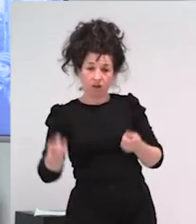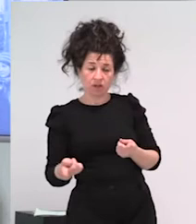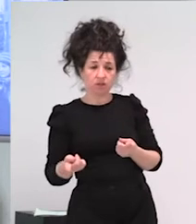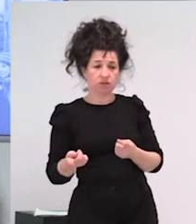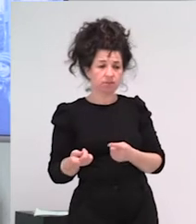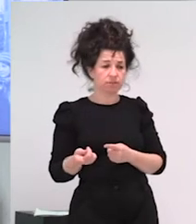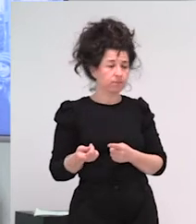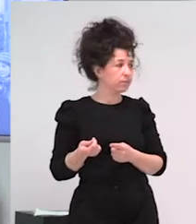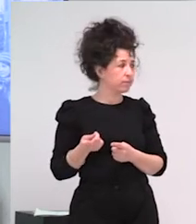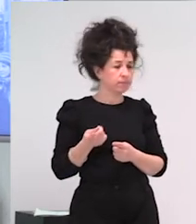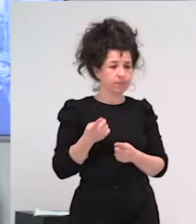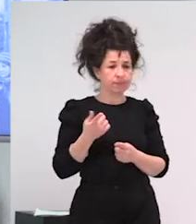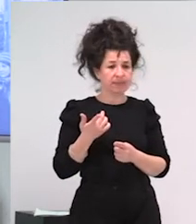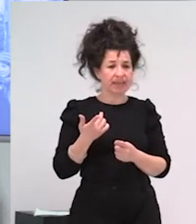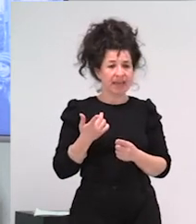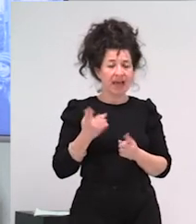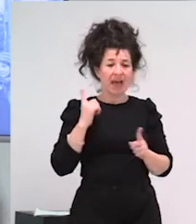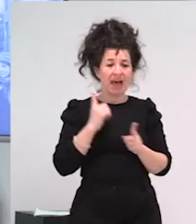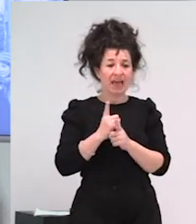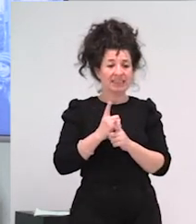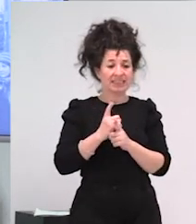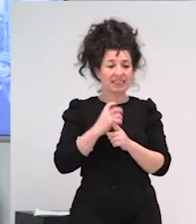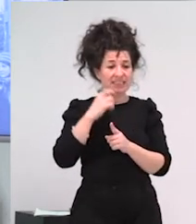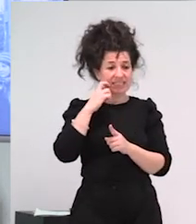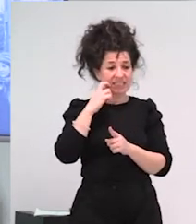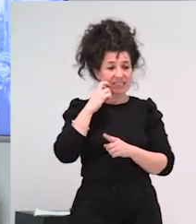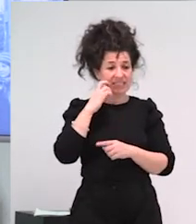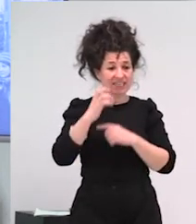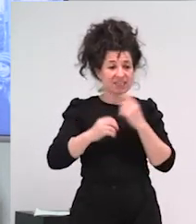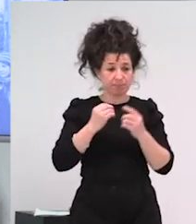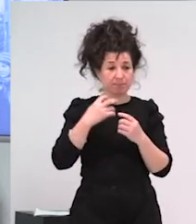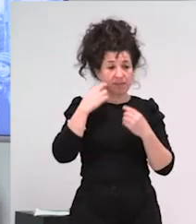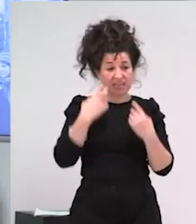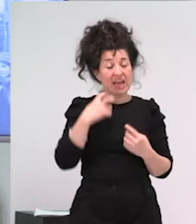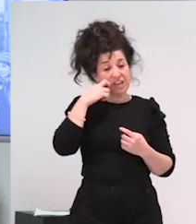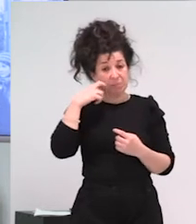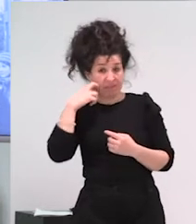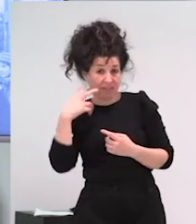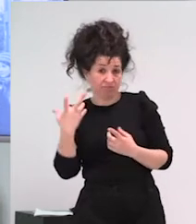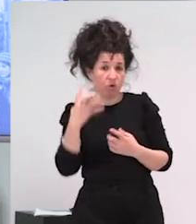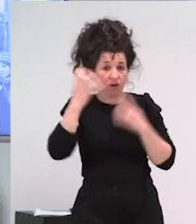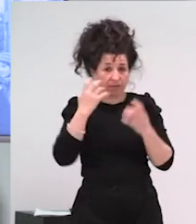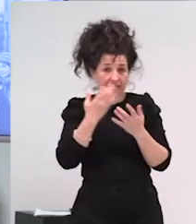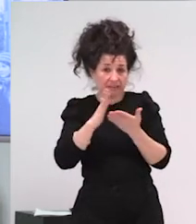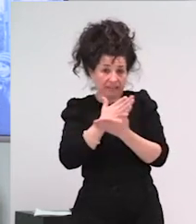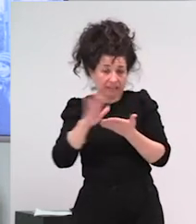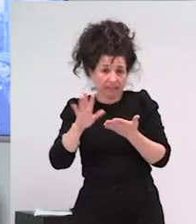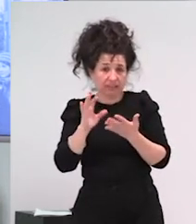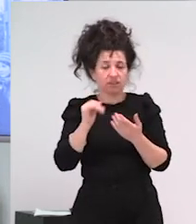el antiespecismo concretamente, que es esa necesidad de solidaridad interespecie, en el sentido de que no solo ha